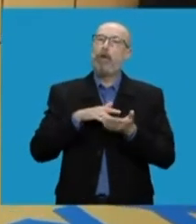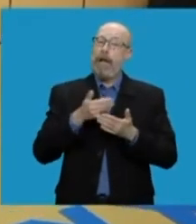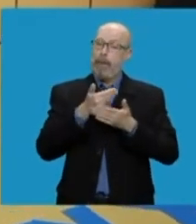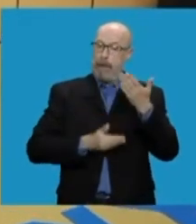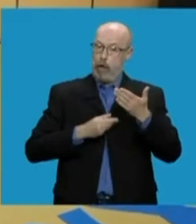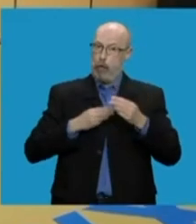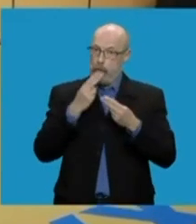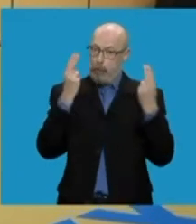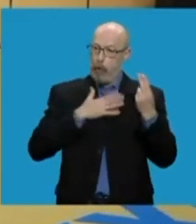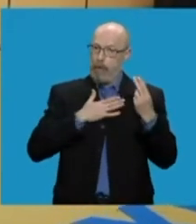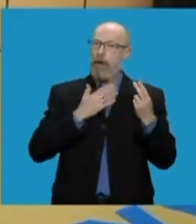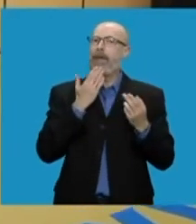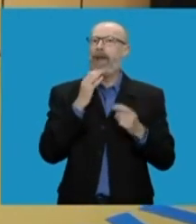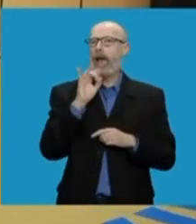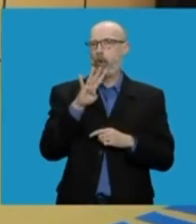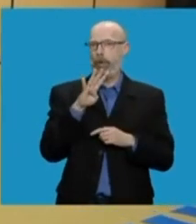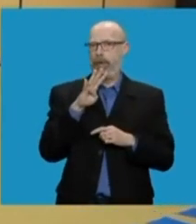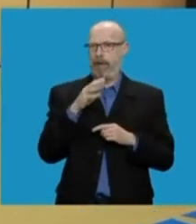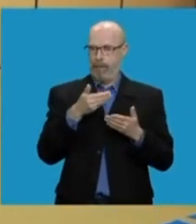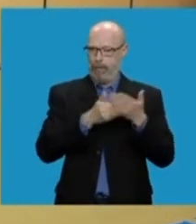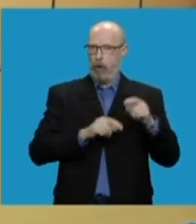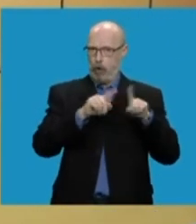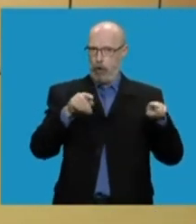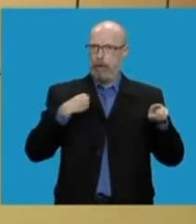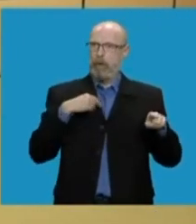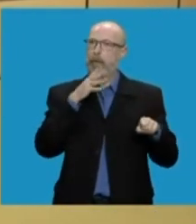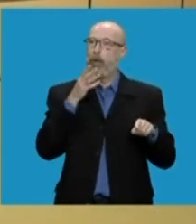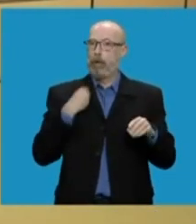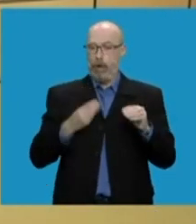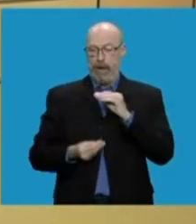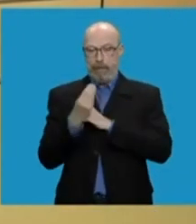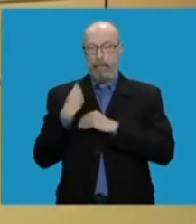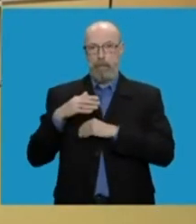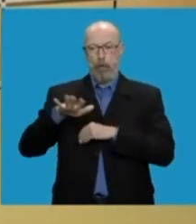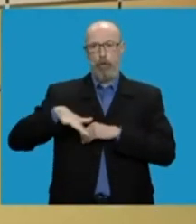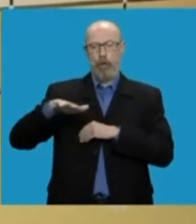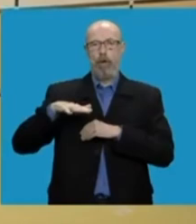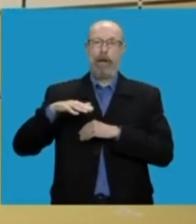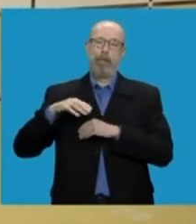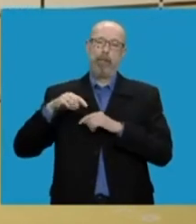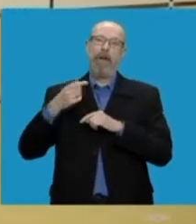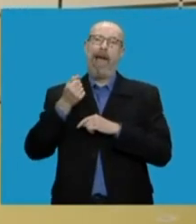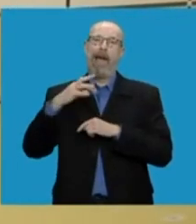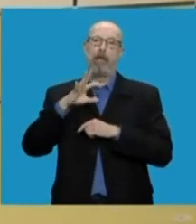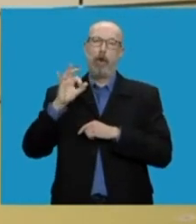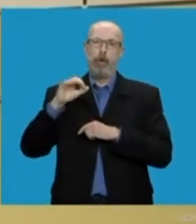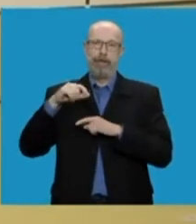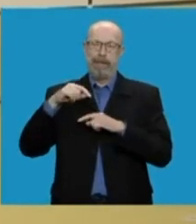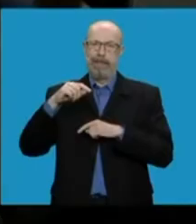años. ¿Por qué? Porque yo nací en el Alto de Santiago, encima de un hostal